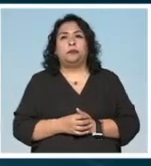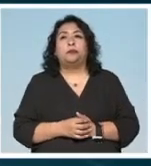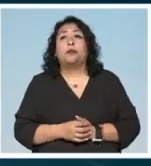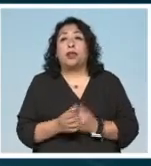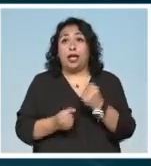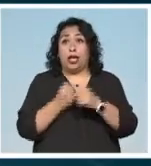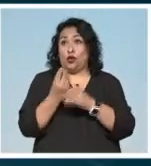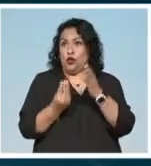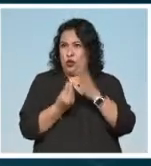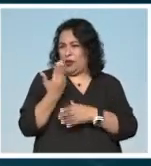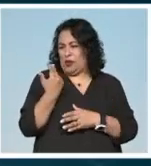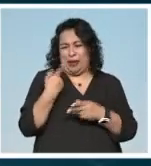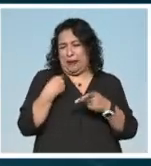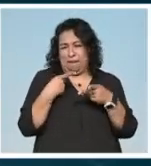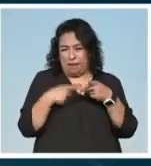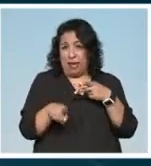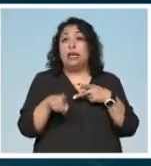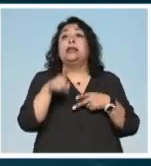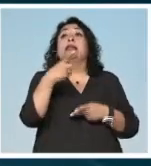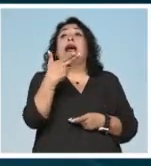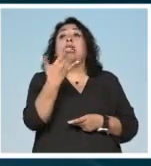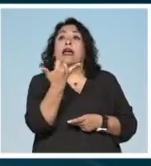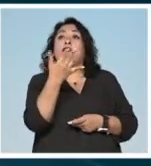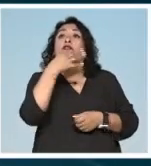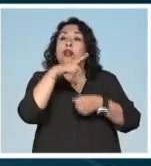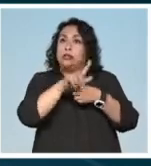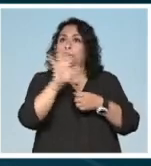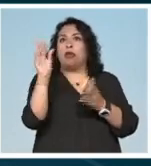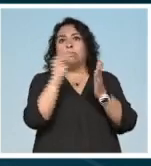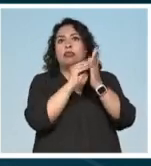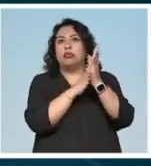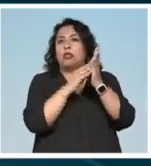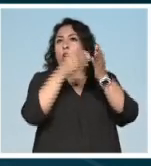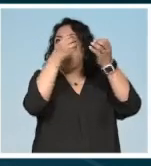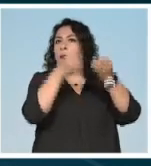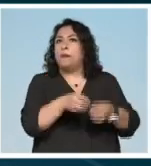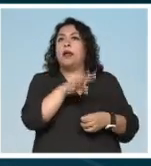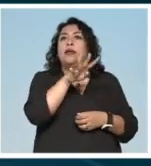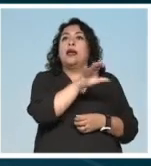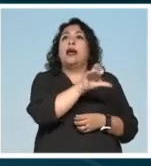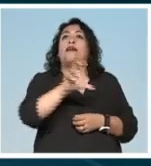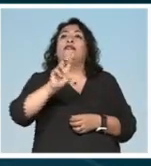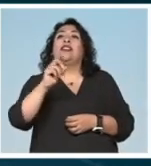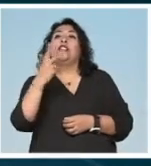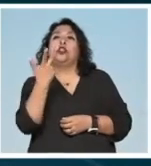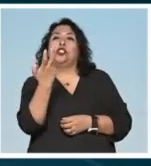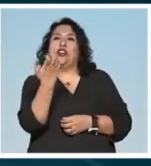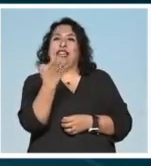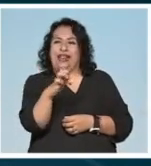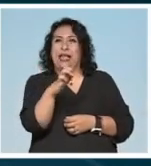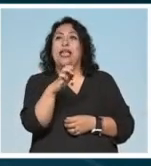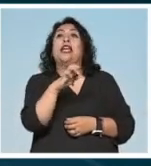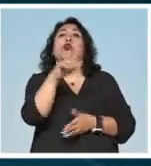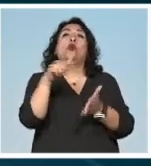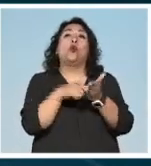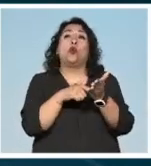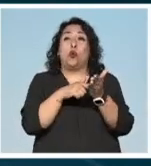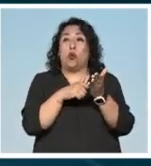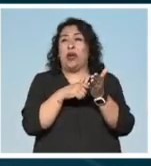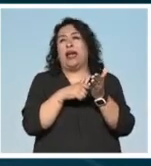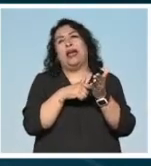El año nuevo recién comienza y el Hey Festival ya tiene la agenda llena. Del 19 al 28 de enero tendrán lugar, de